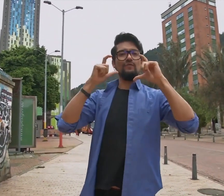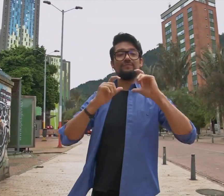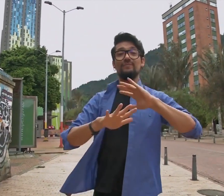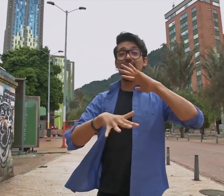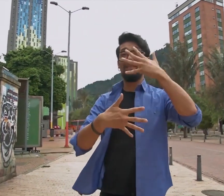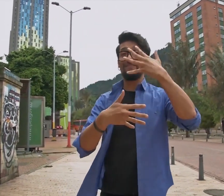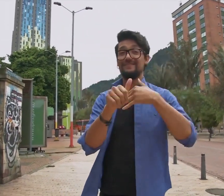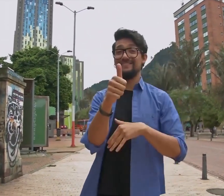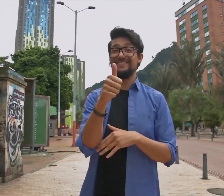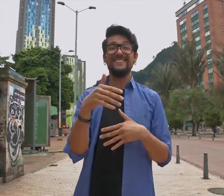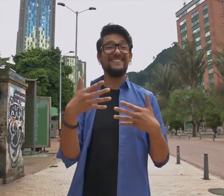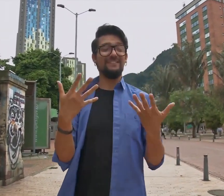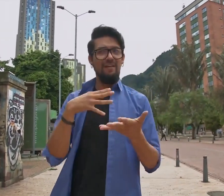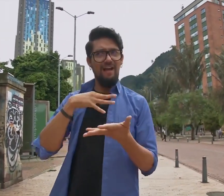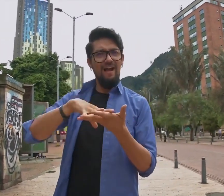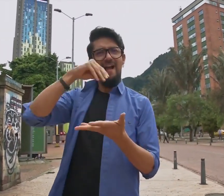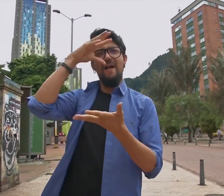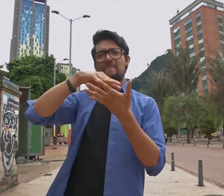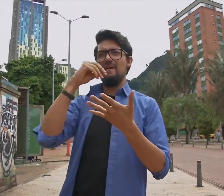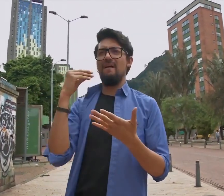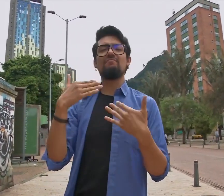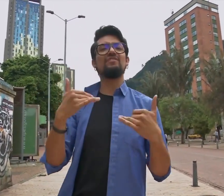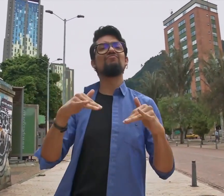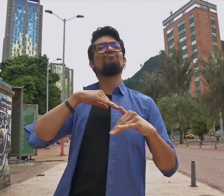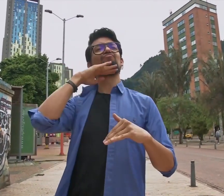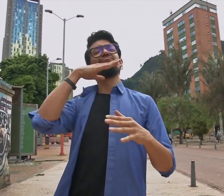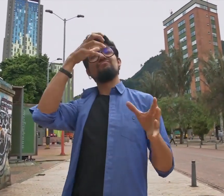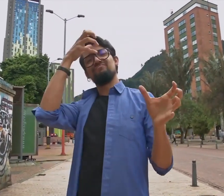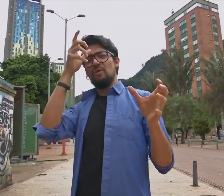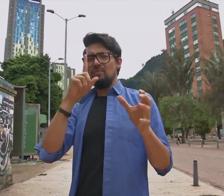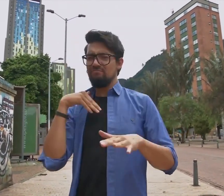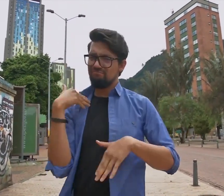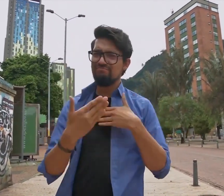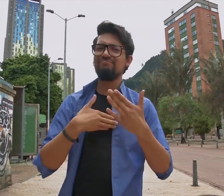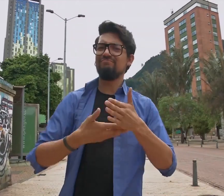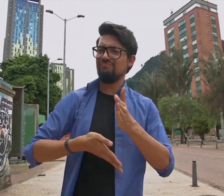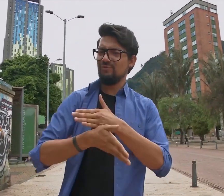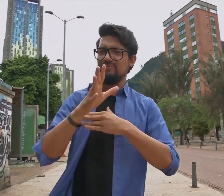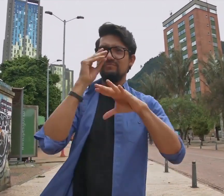10. Nunca dejar de aprender para evolucionar.